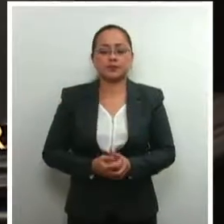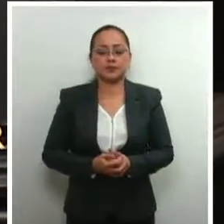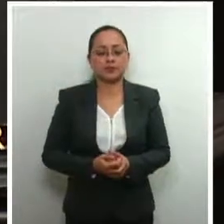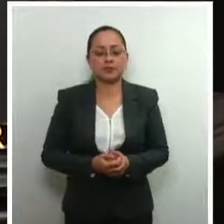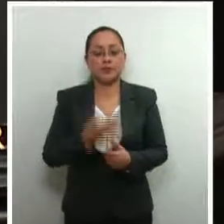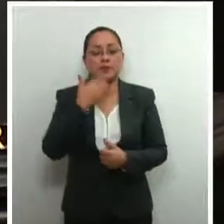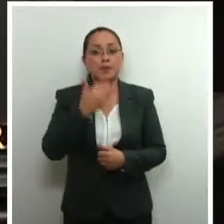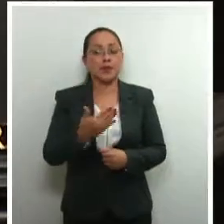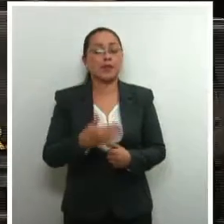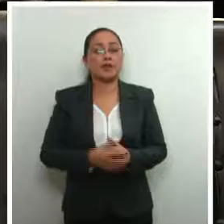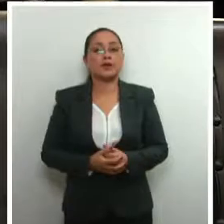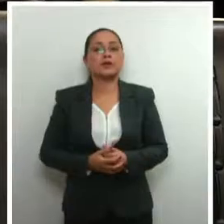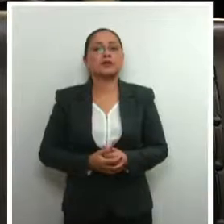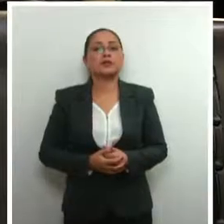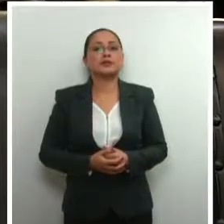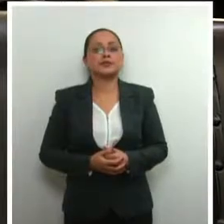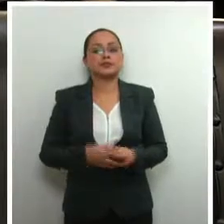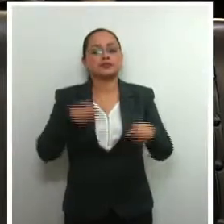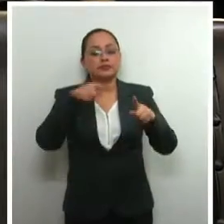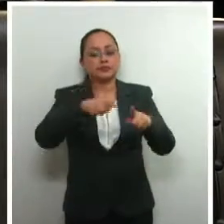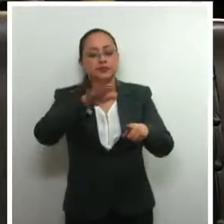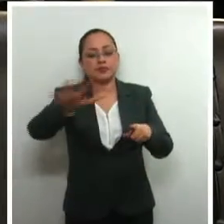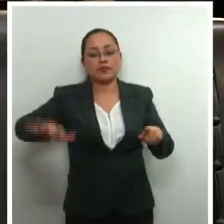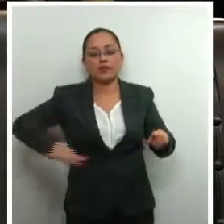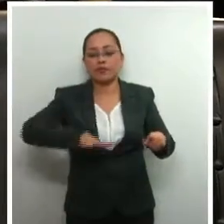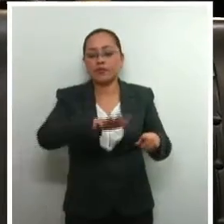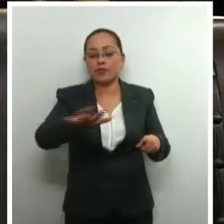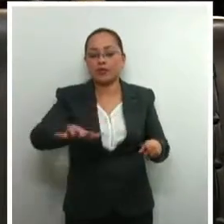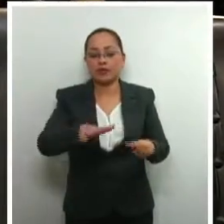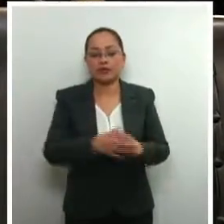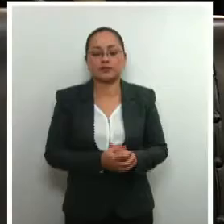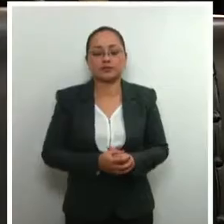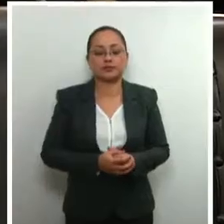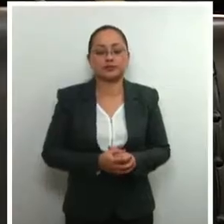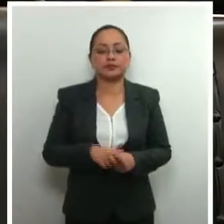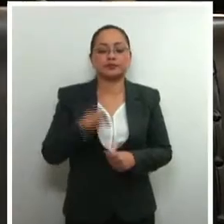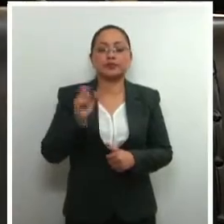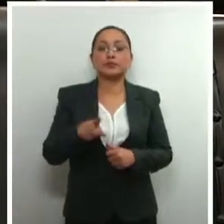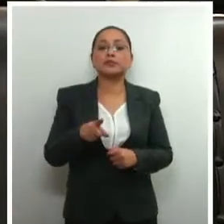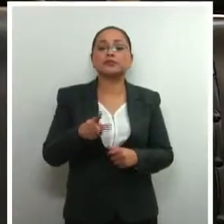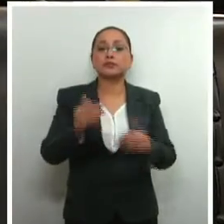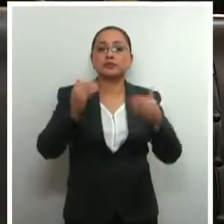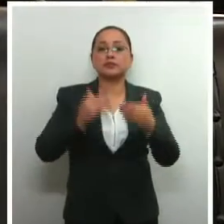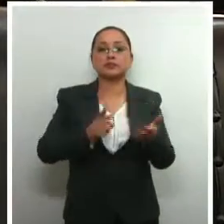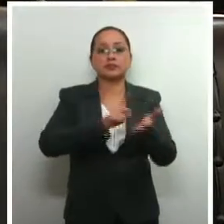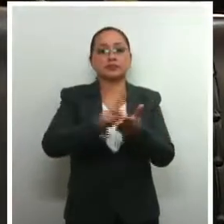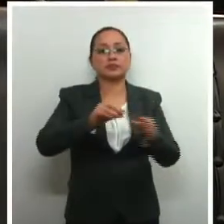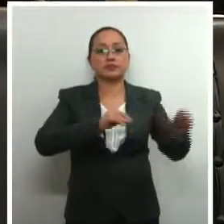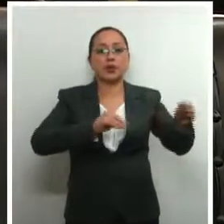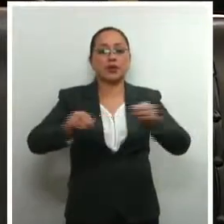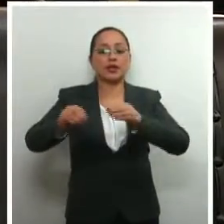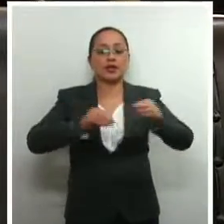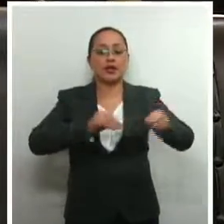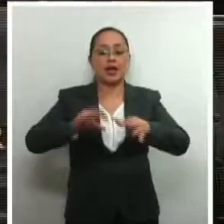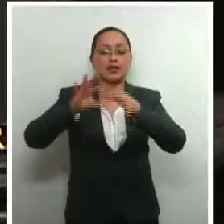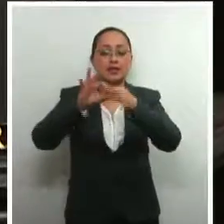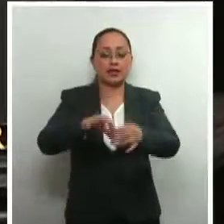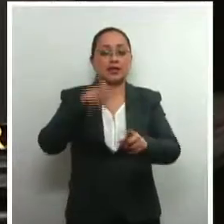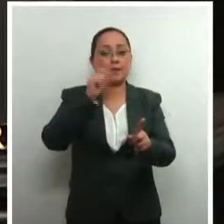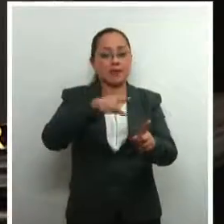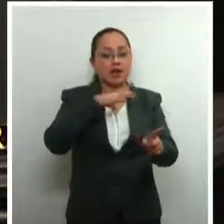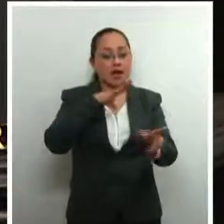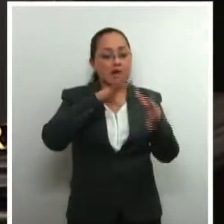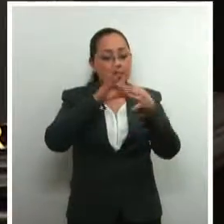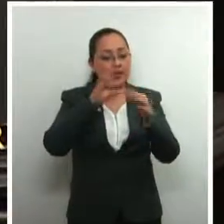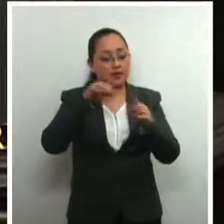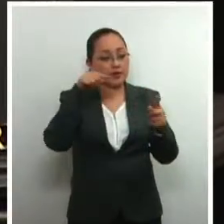Bueno, esto con respecto al espacio público. Paso al derecho a la movilidad, que también aquí se